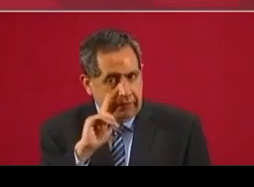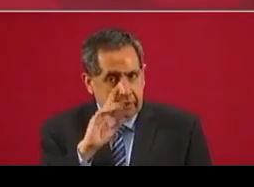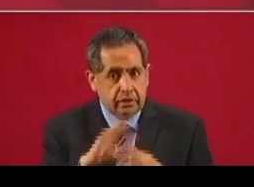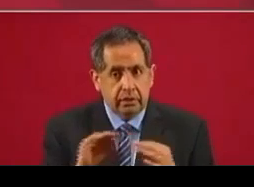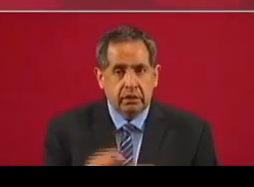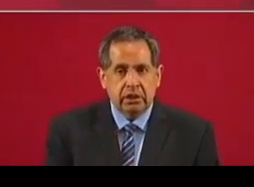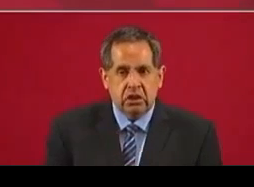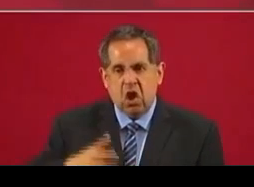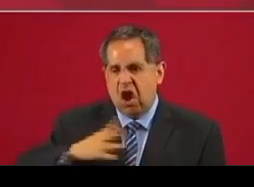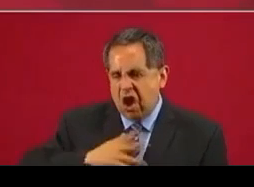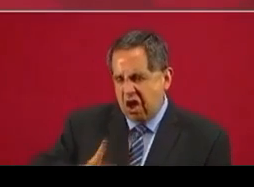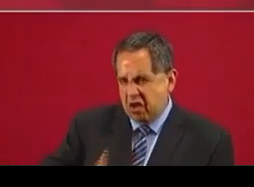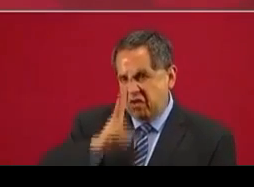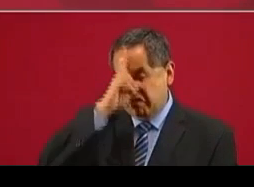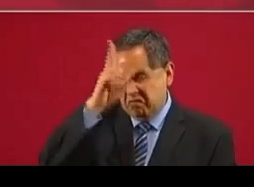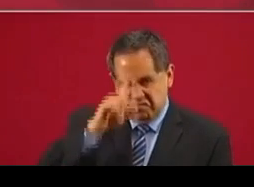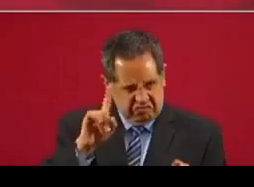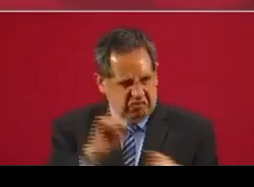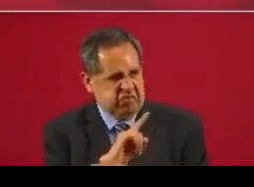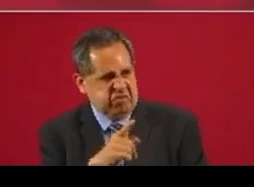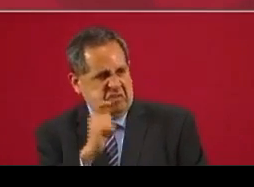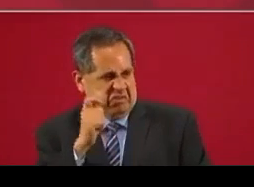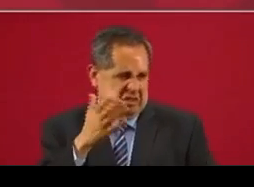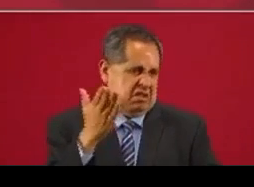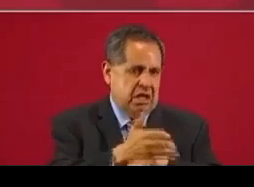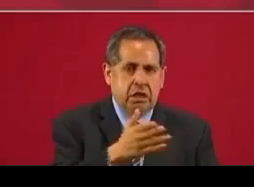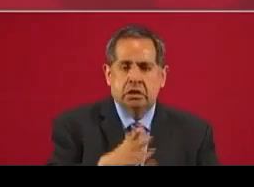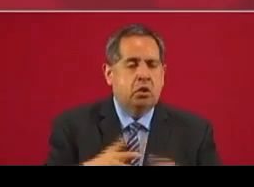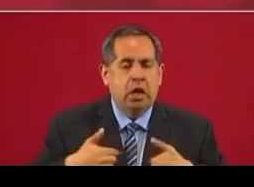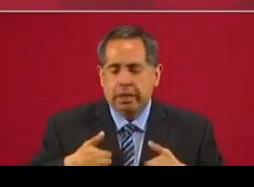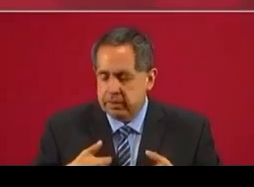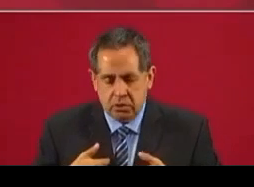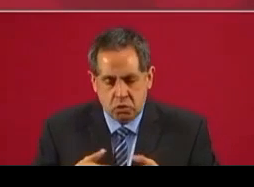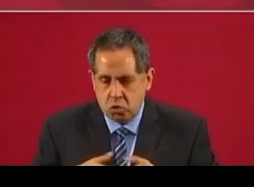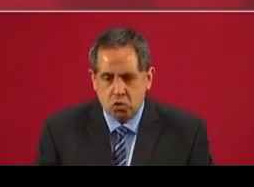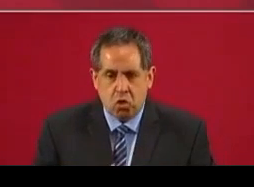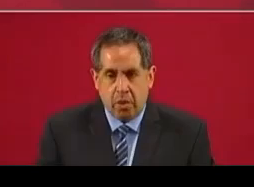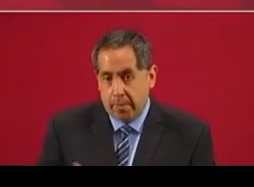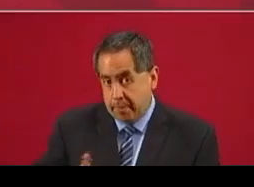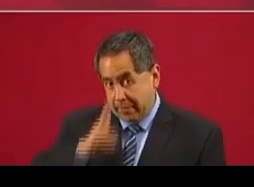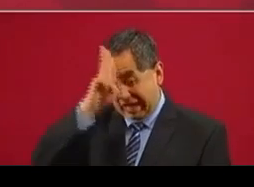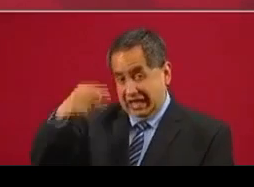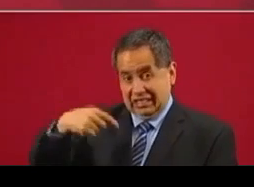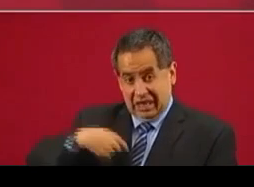qué es una venganza no es muy fuerte la venganza